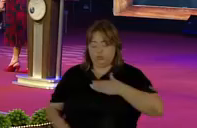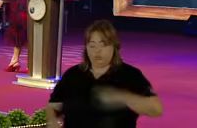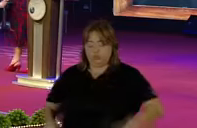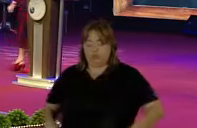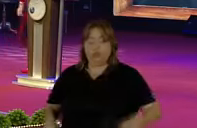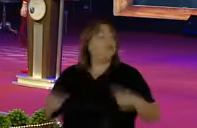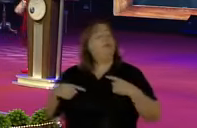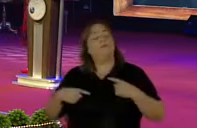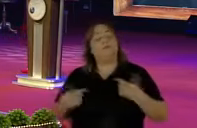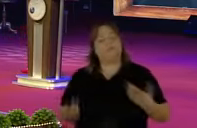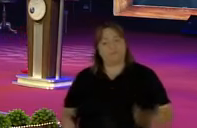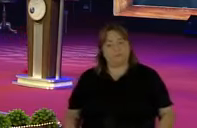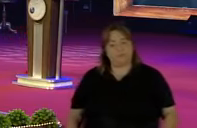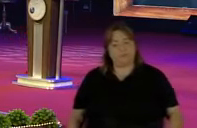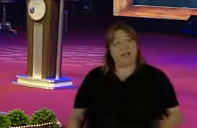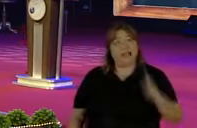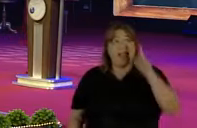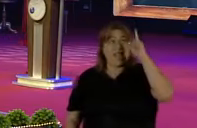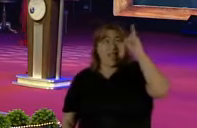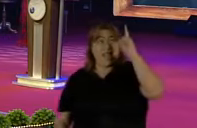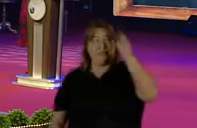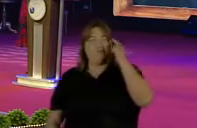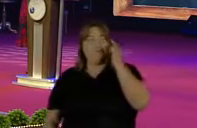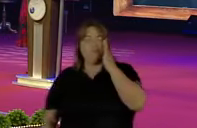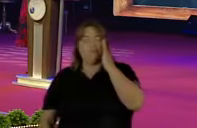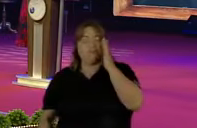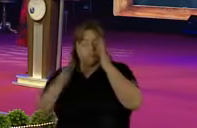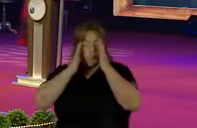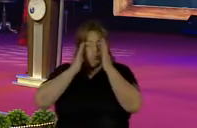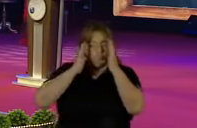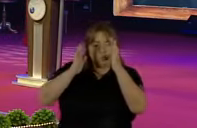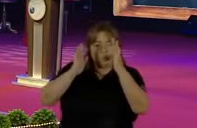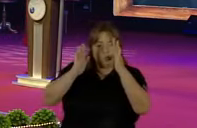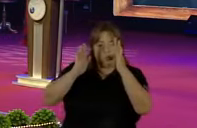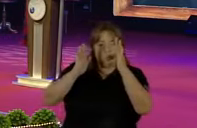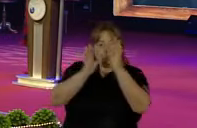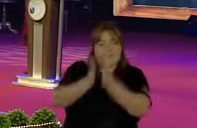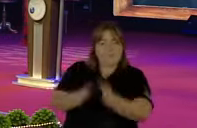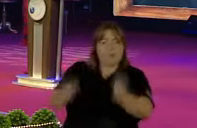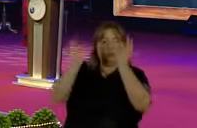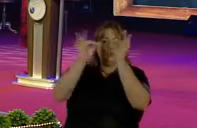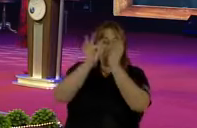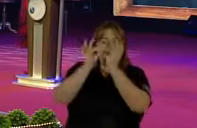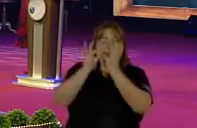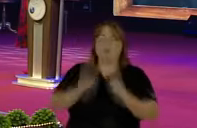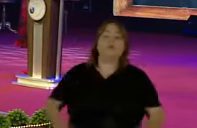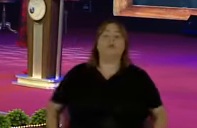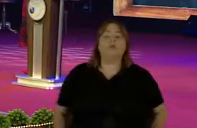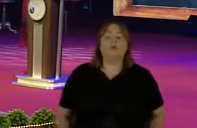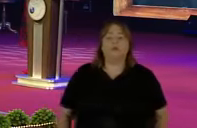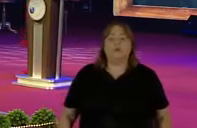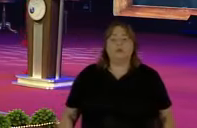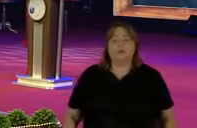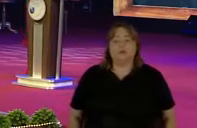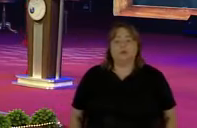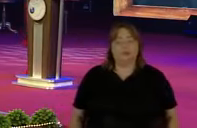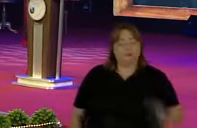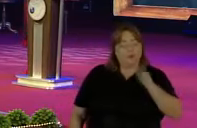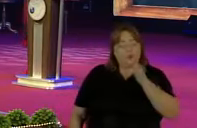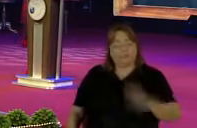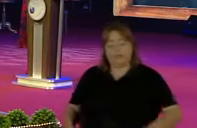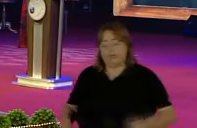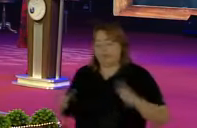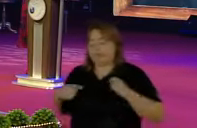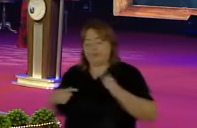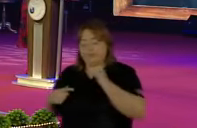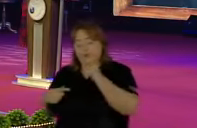9, Él hace, ojo, detalle también importante, porque la vida no es todo tener hijos, no